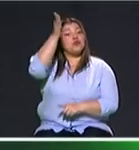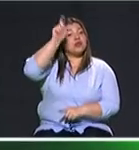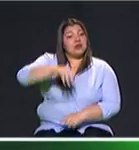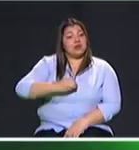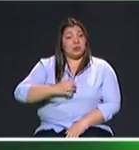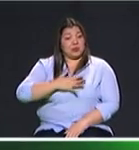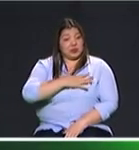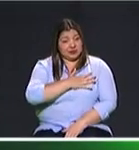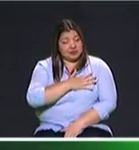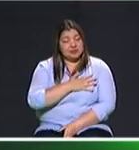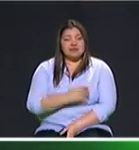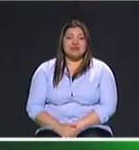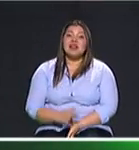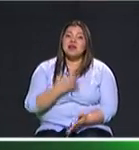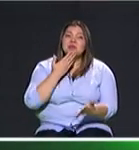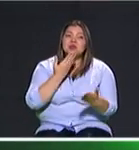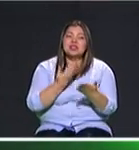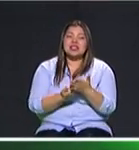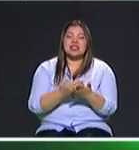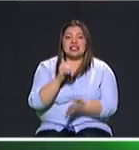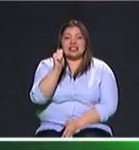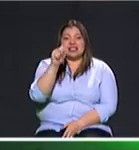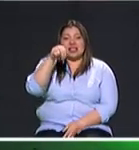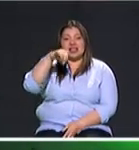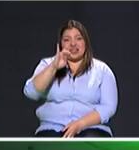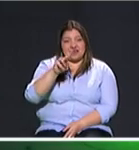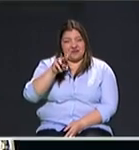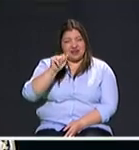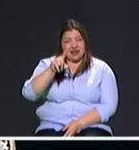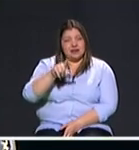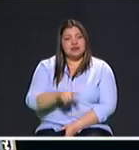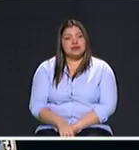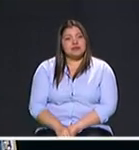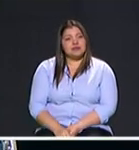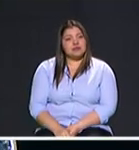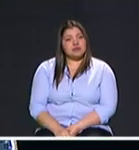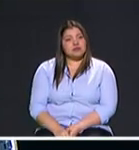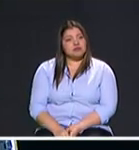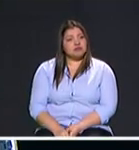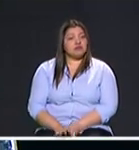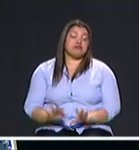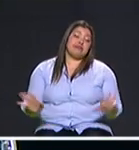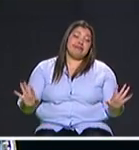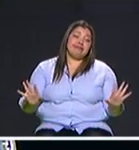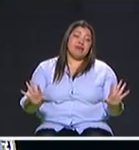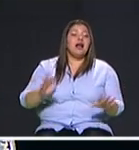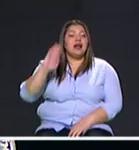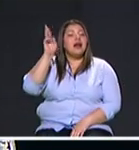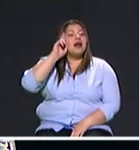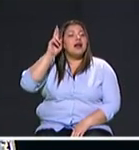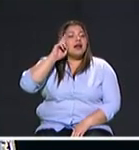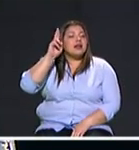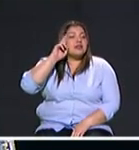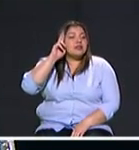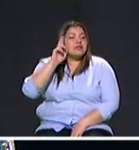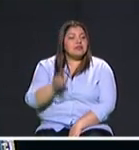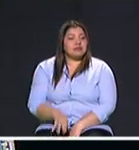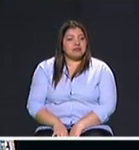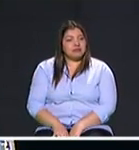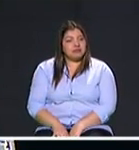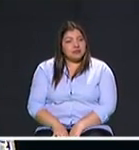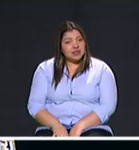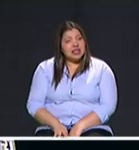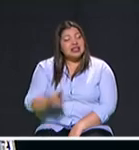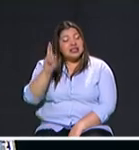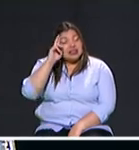candidato el turno para jesús aníbal echeverri mascar se les dice la gente no toda la razón el hacinamiento que existe